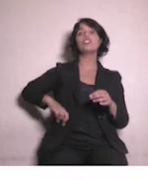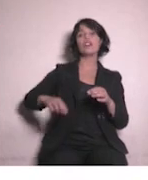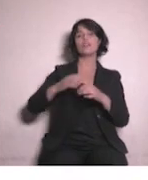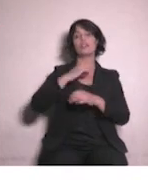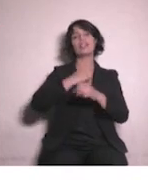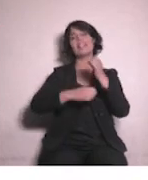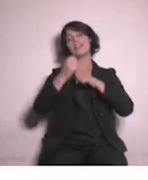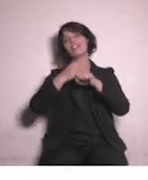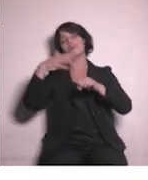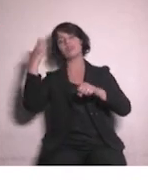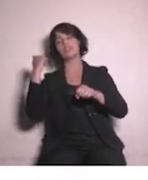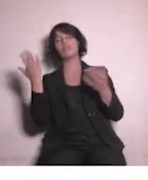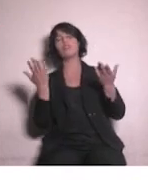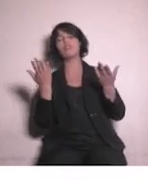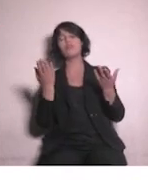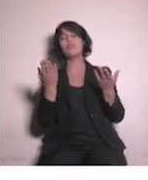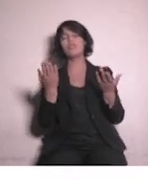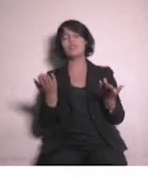¿cómo fue